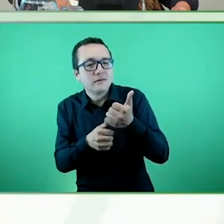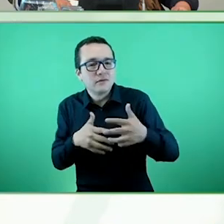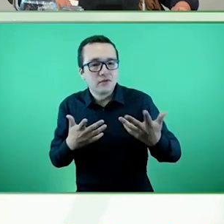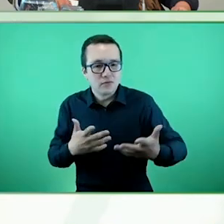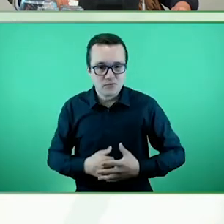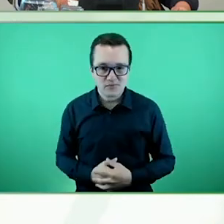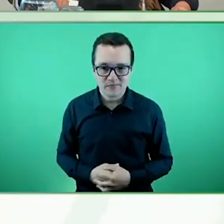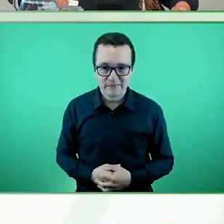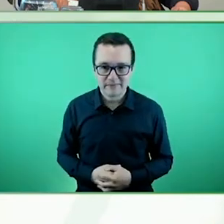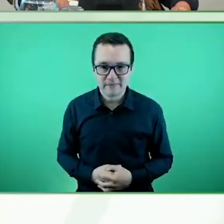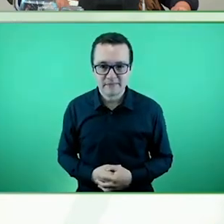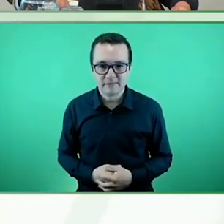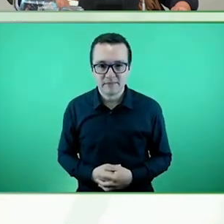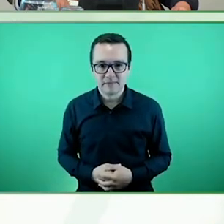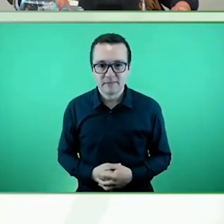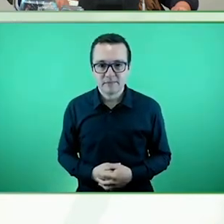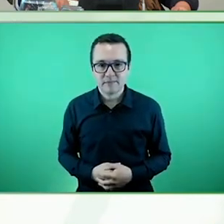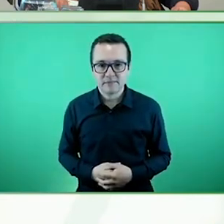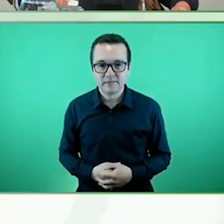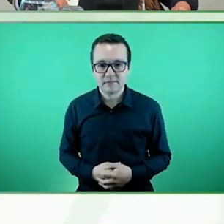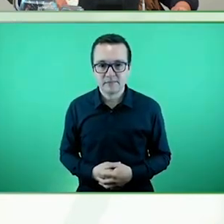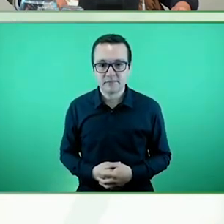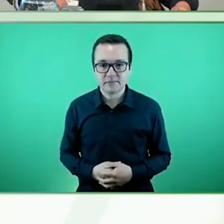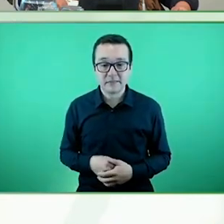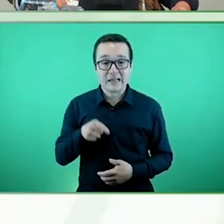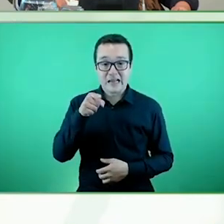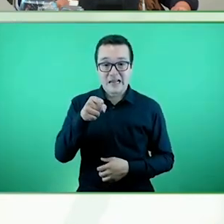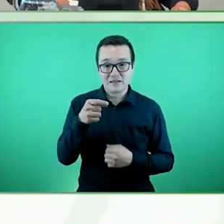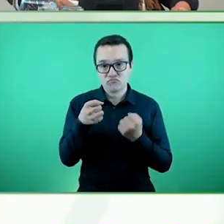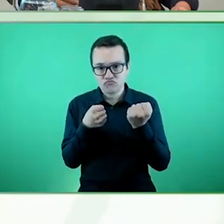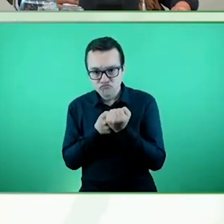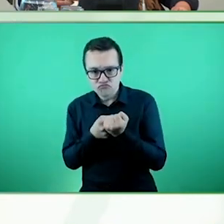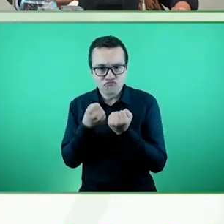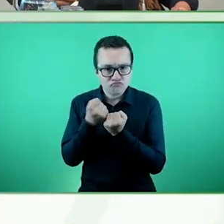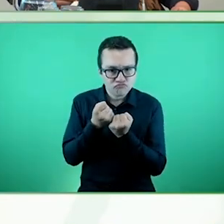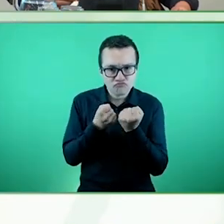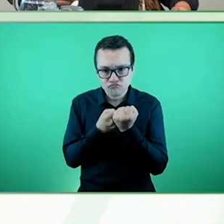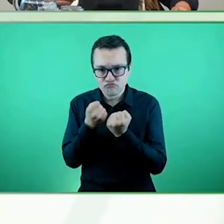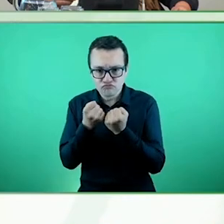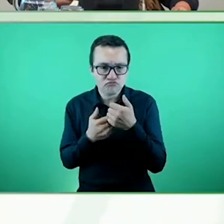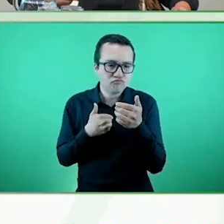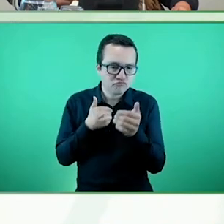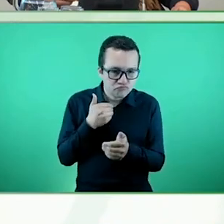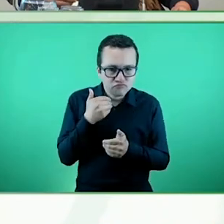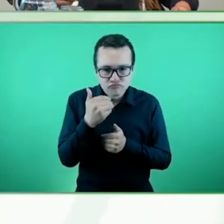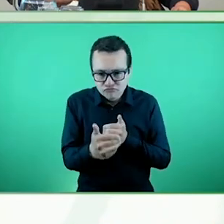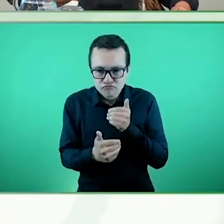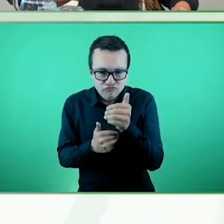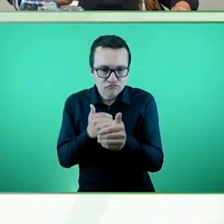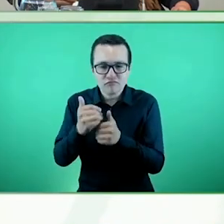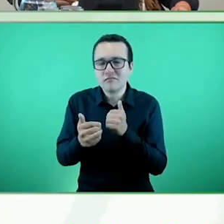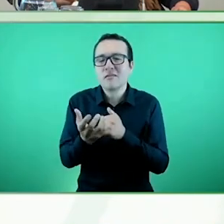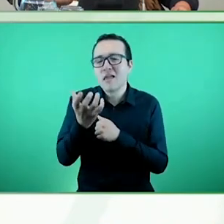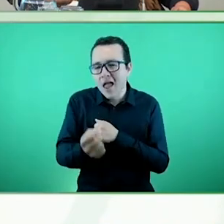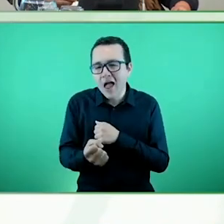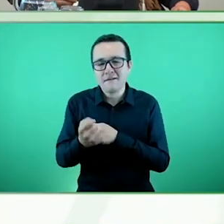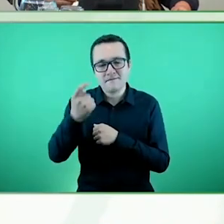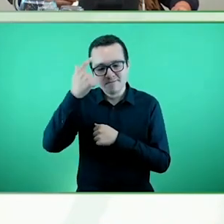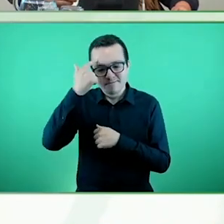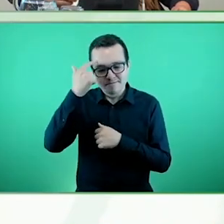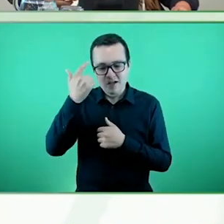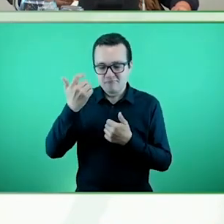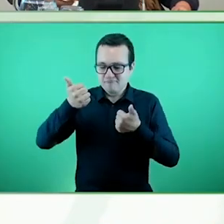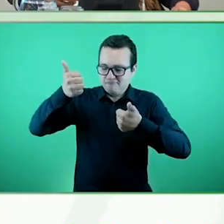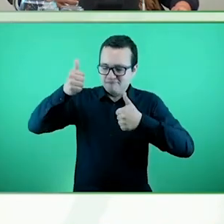Y bueno, de manera colaborativa, ¿cierto?, con principios y valores que representan la solidaridad, la